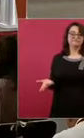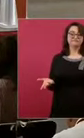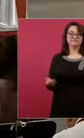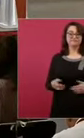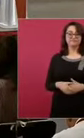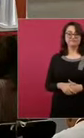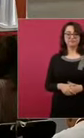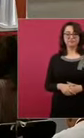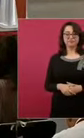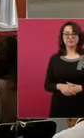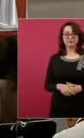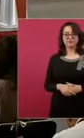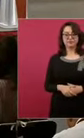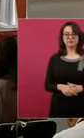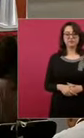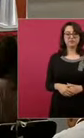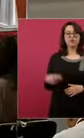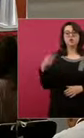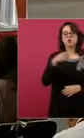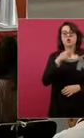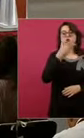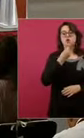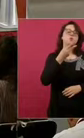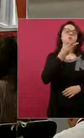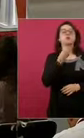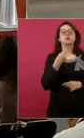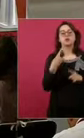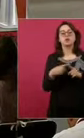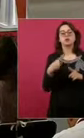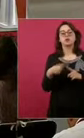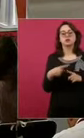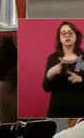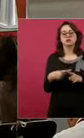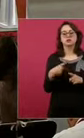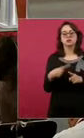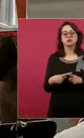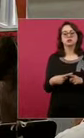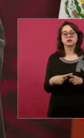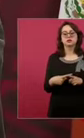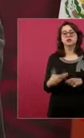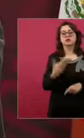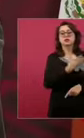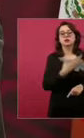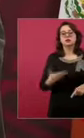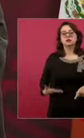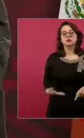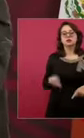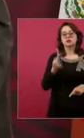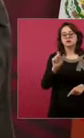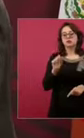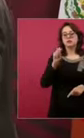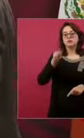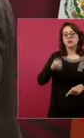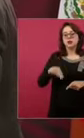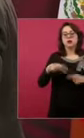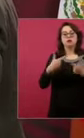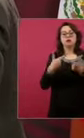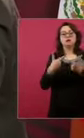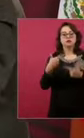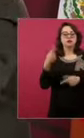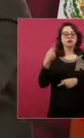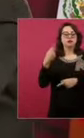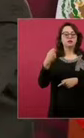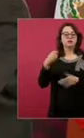¿Quién es él? Tú que eres de Tamaulipas. Presidente del PAN de Tamaulipas. Presidente del PAN de Tamaulipas.